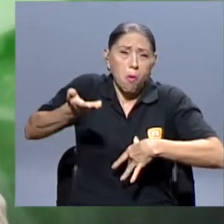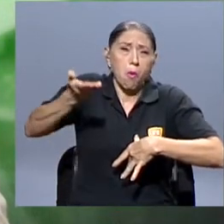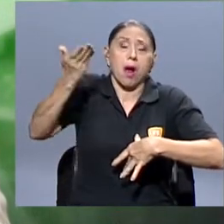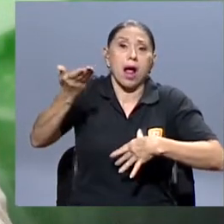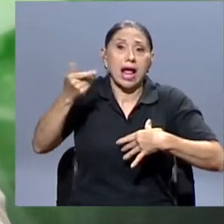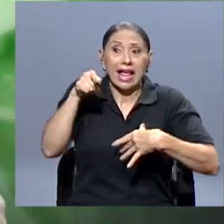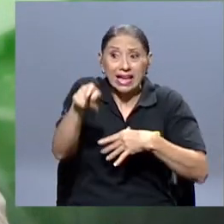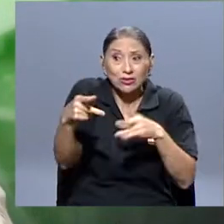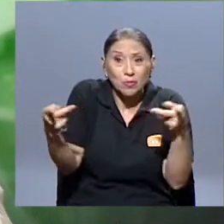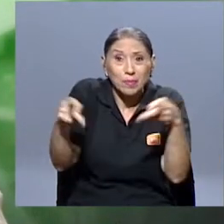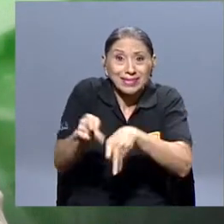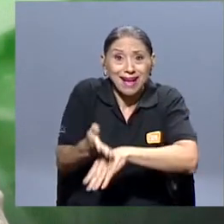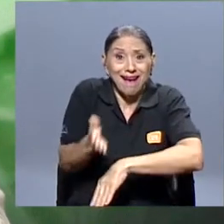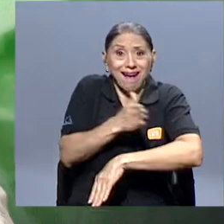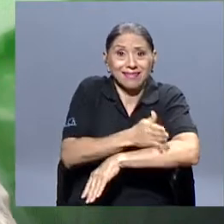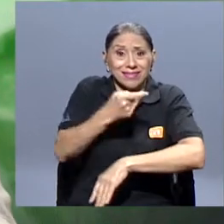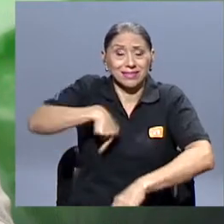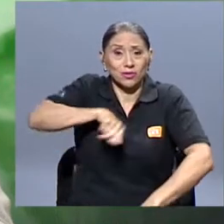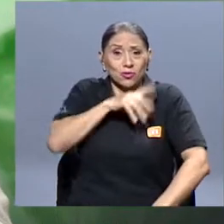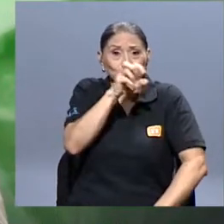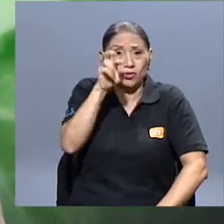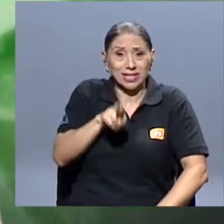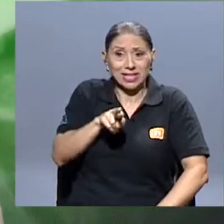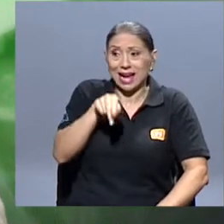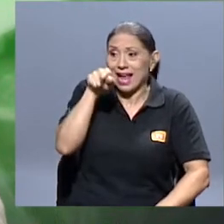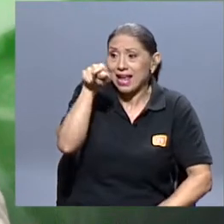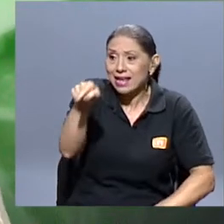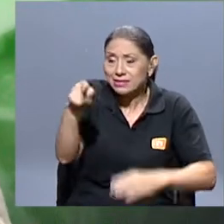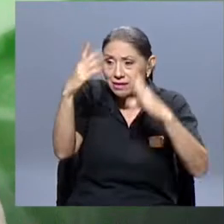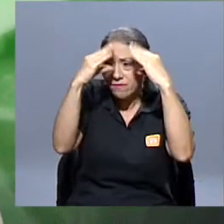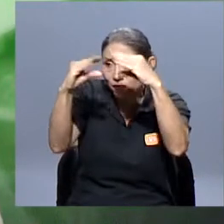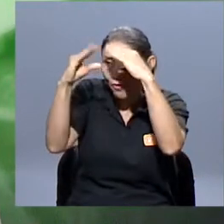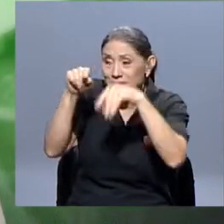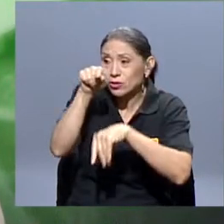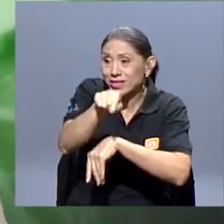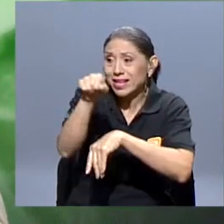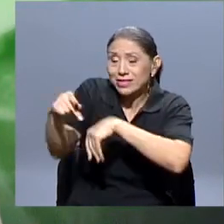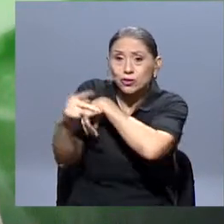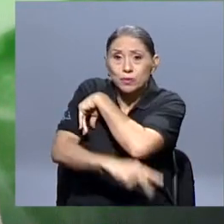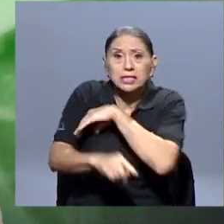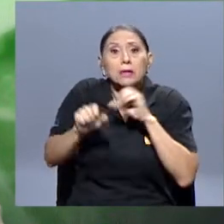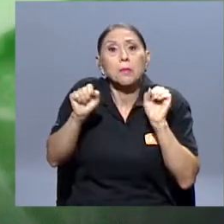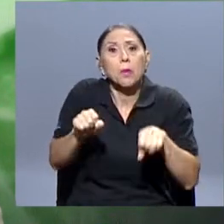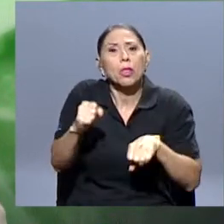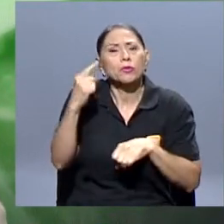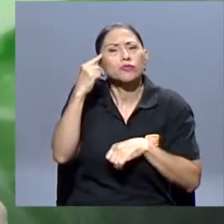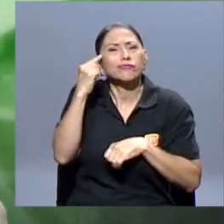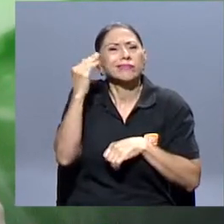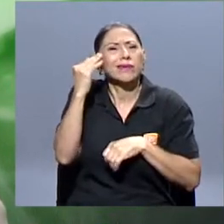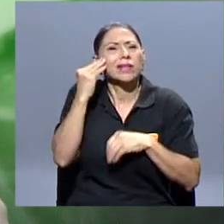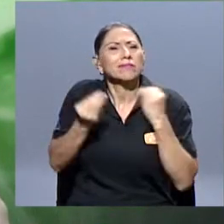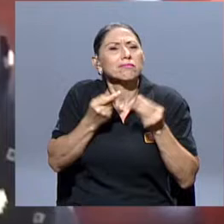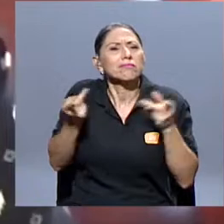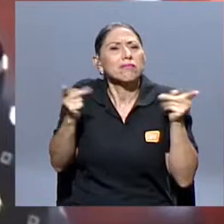significa también que los datos que tienen esos países nos permiten de algún modo leer el futuro de lo que nos puede pasar.